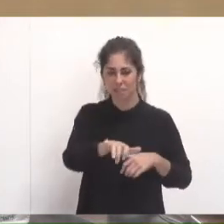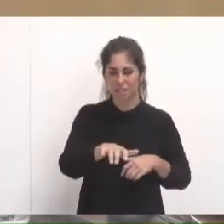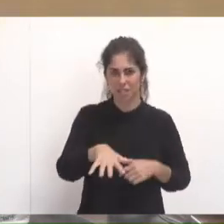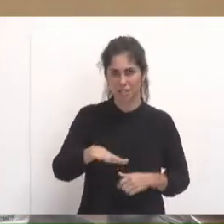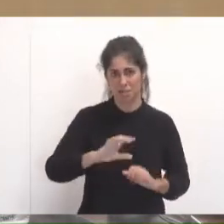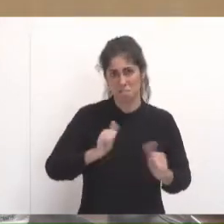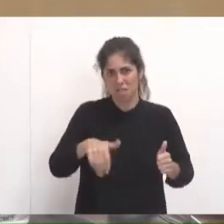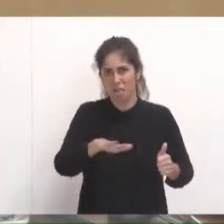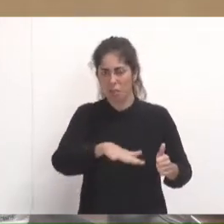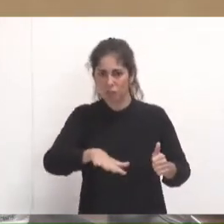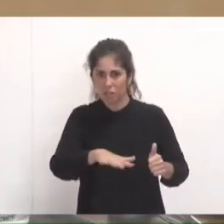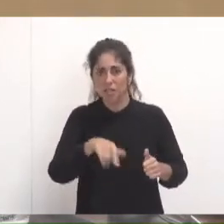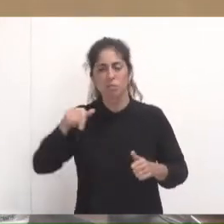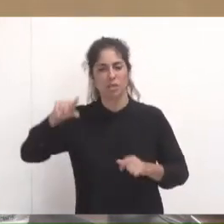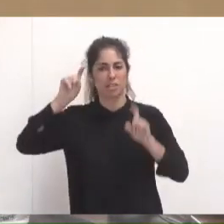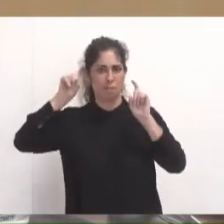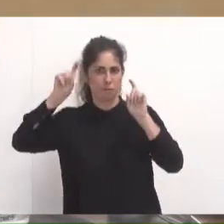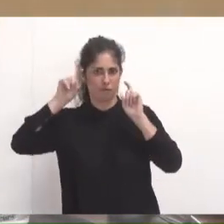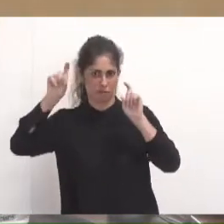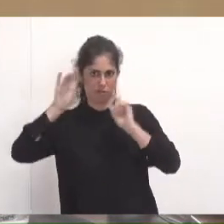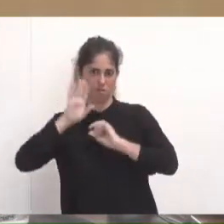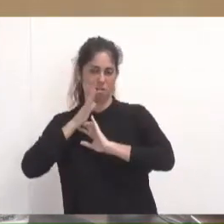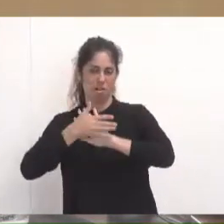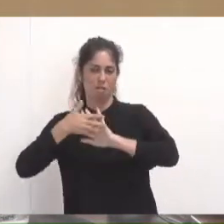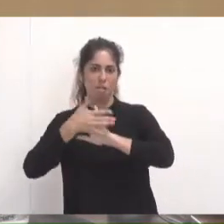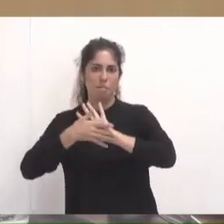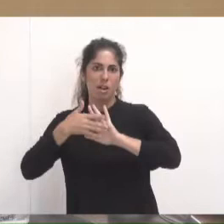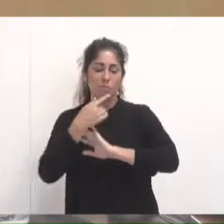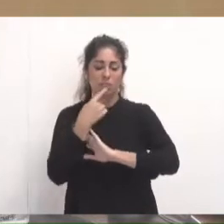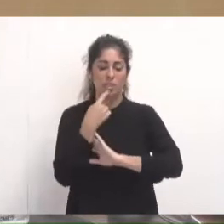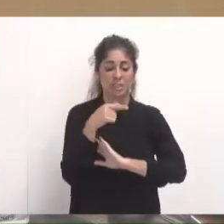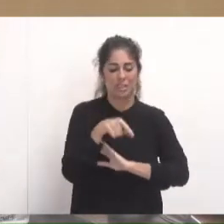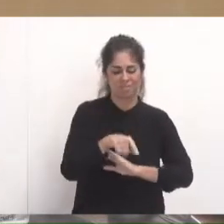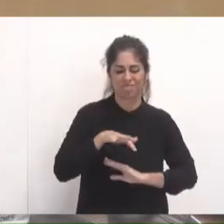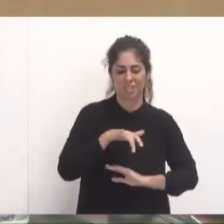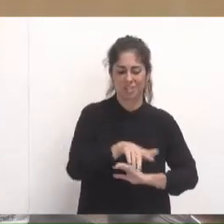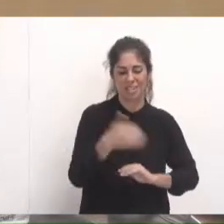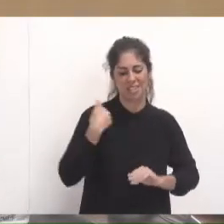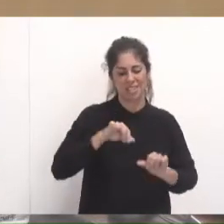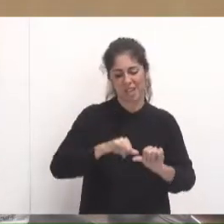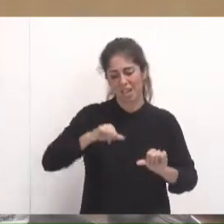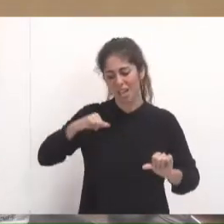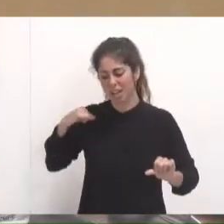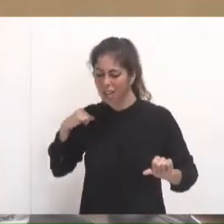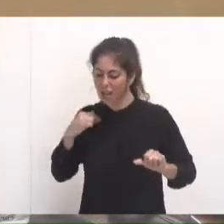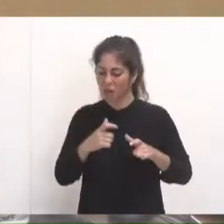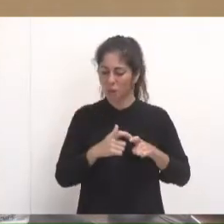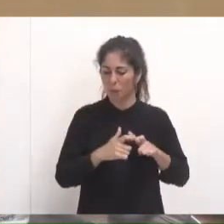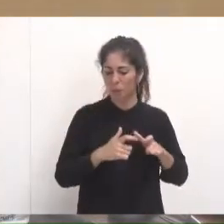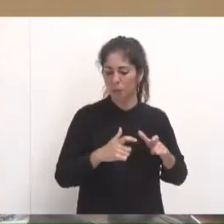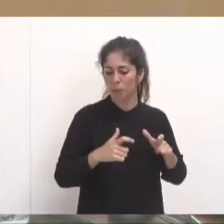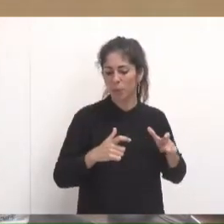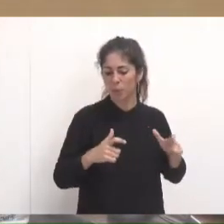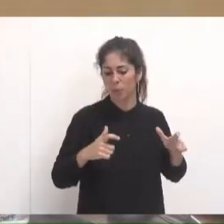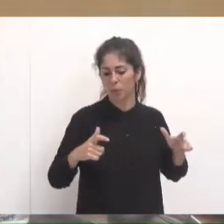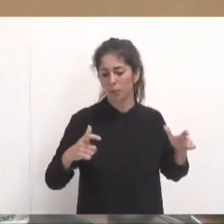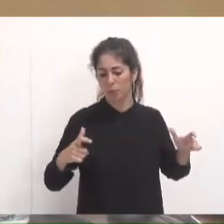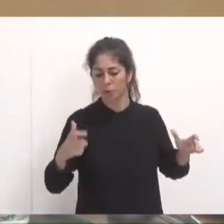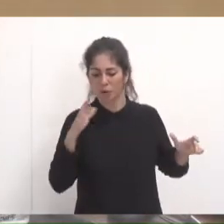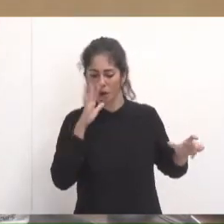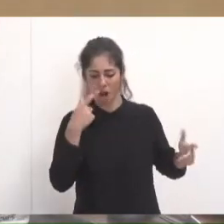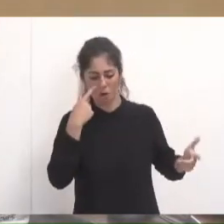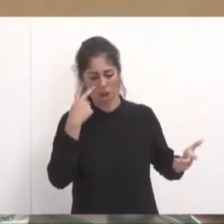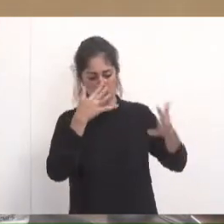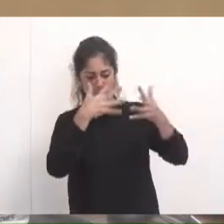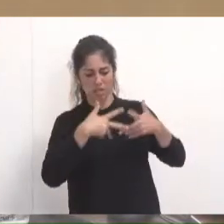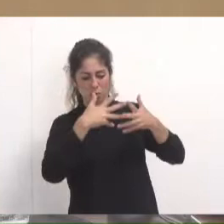el profesor Gajú señala que tienen que ser termitas que llevan trabajando ahí, atendiendo al ritmo de crecimiento y densidad, por lo menos 5 años para